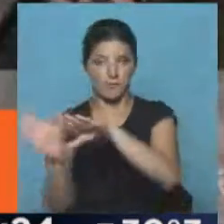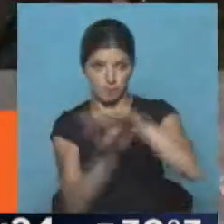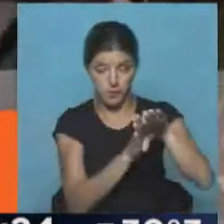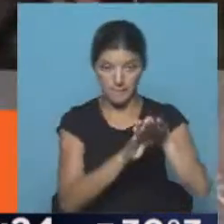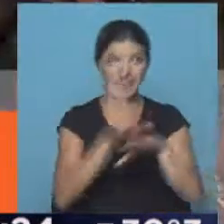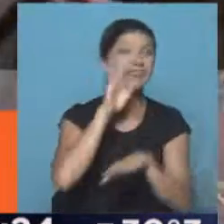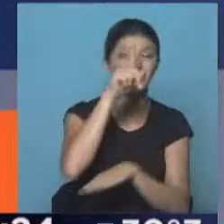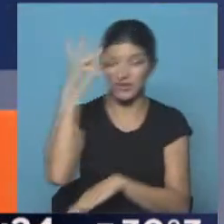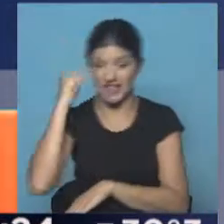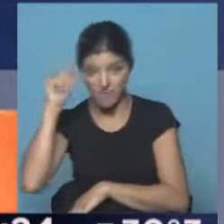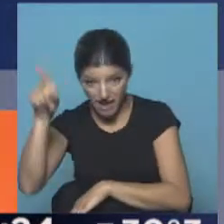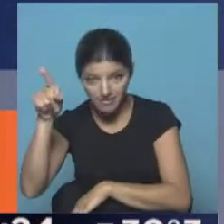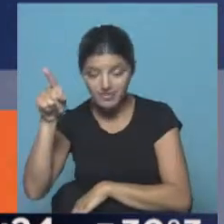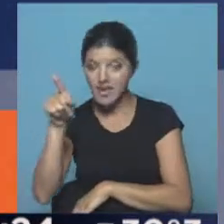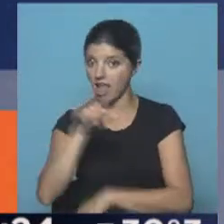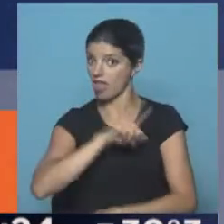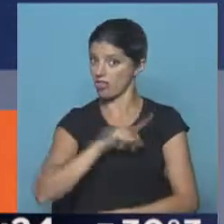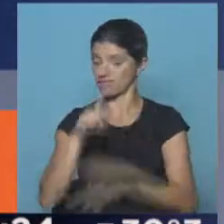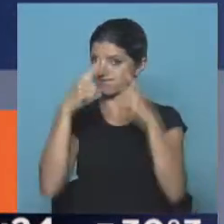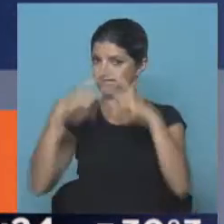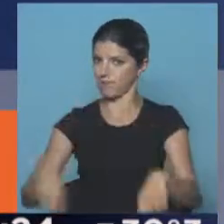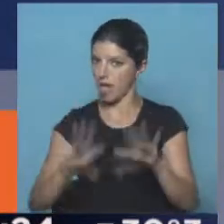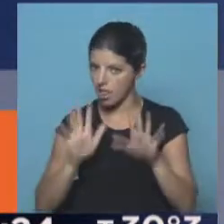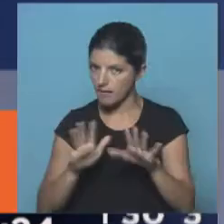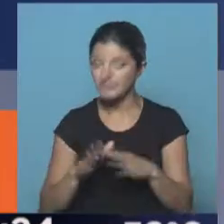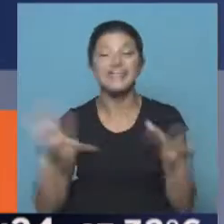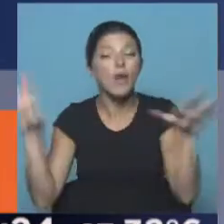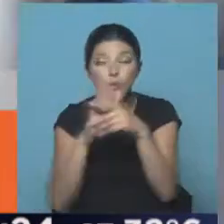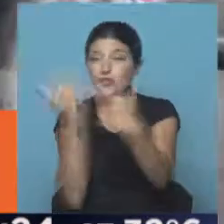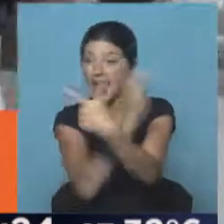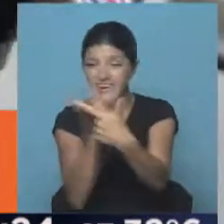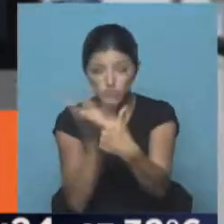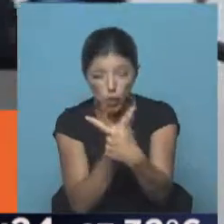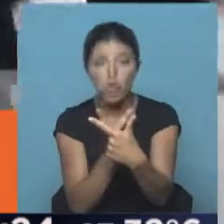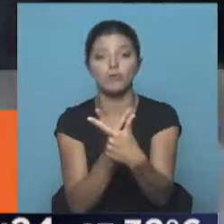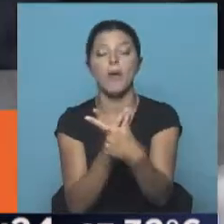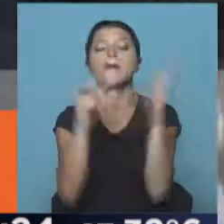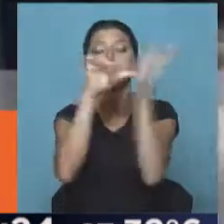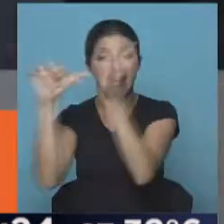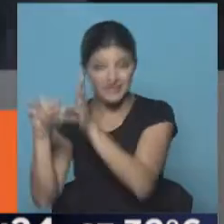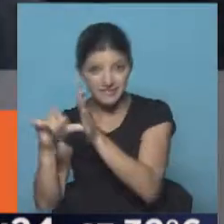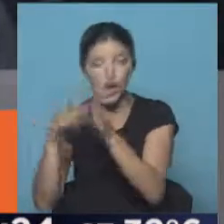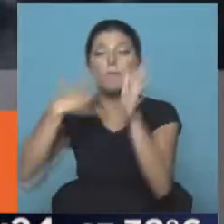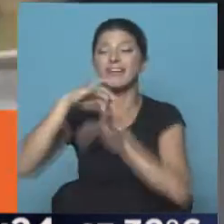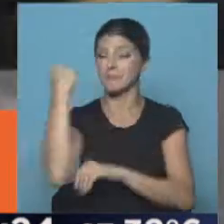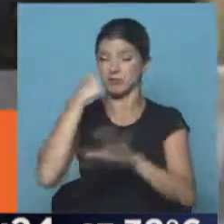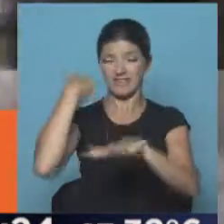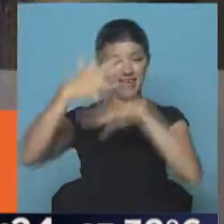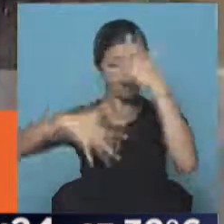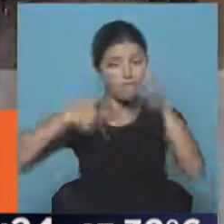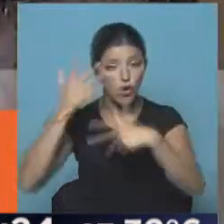Estados Unidos, en Francia y en Estados Unidos no. Entonces, que justo en estos dos países, que además son los dos países de las dos grandes revoluciones, qué sé